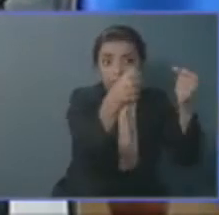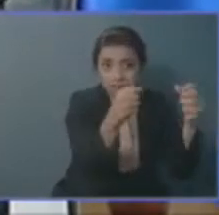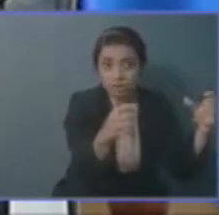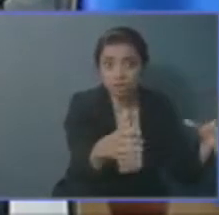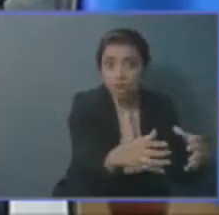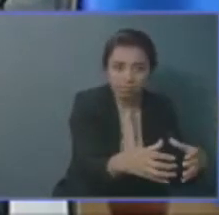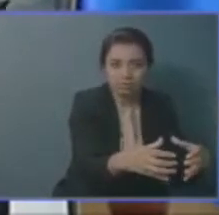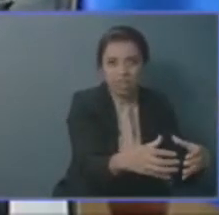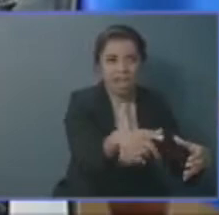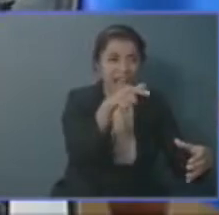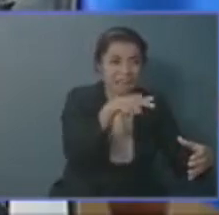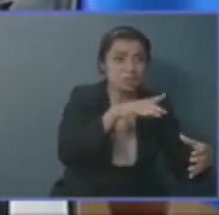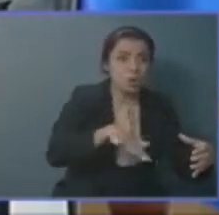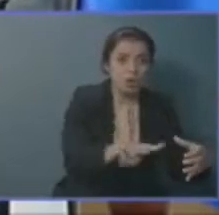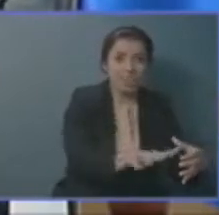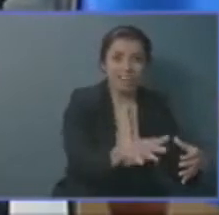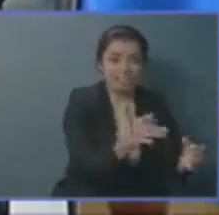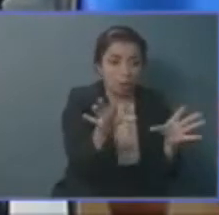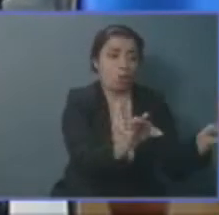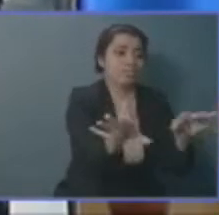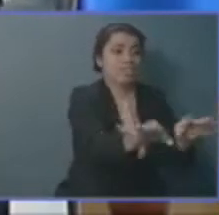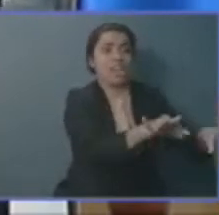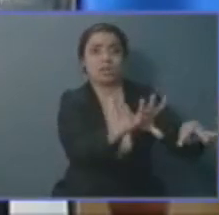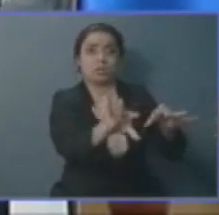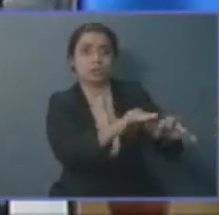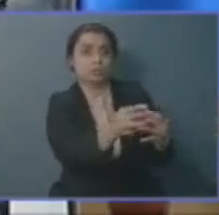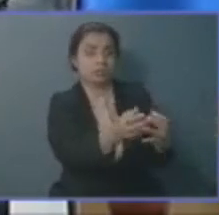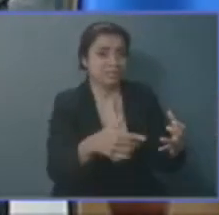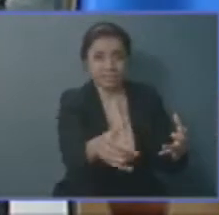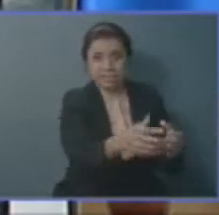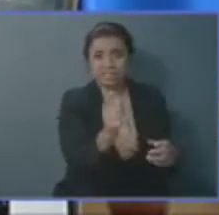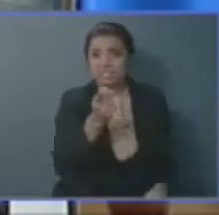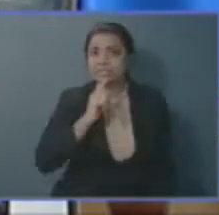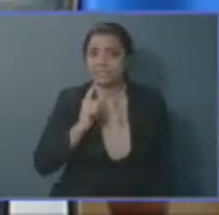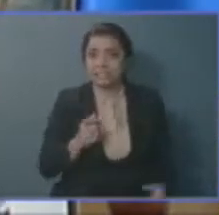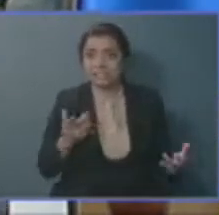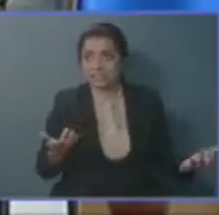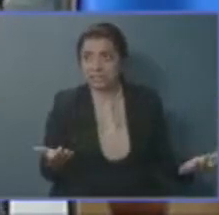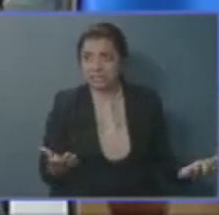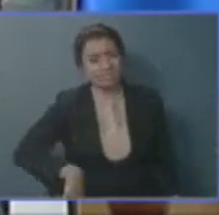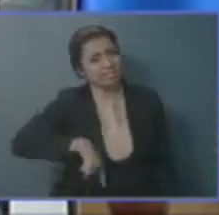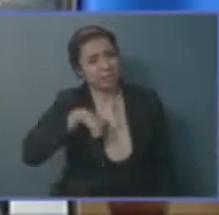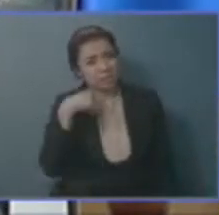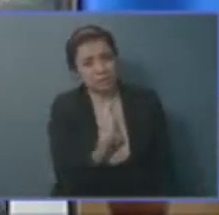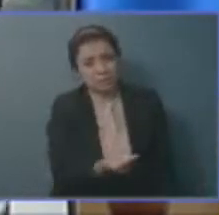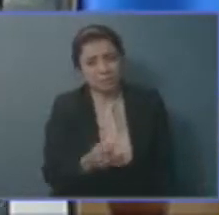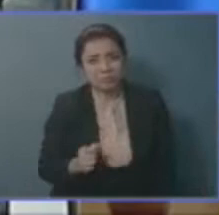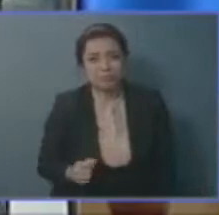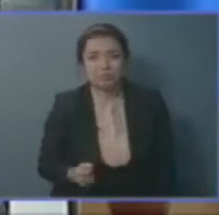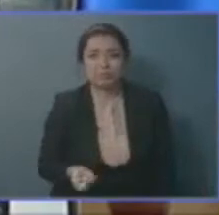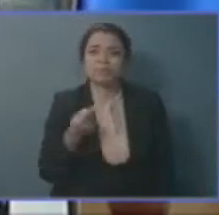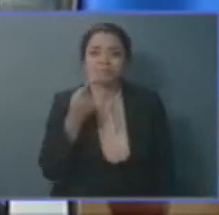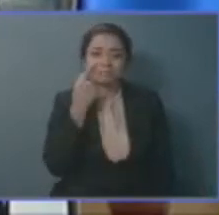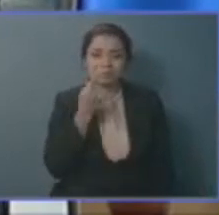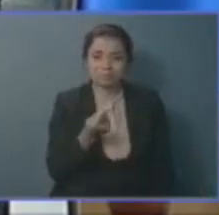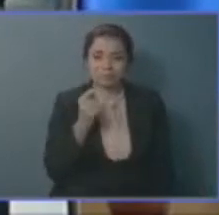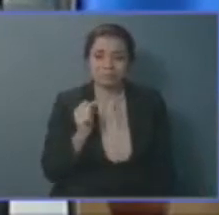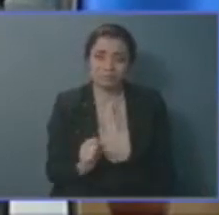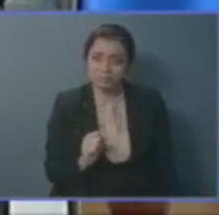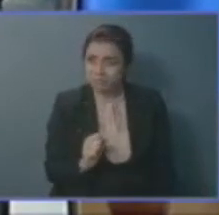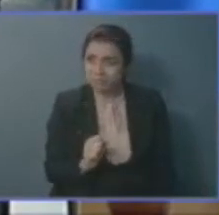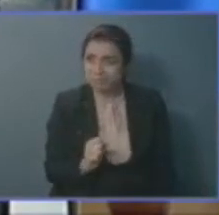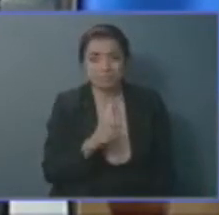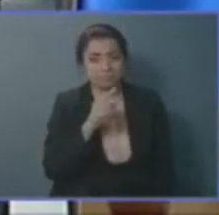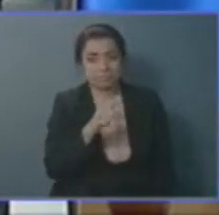intención de mantener como sanción, como pena, enviar